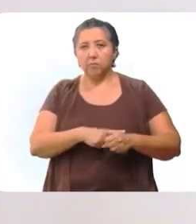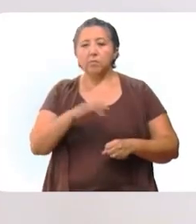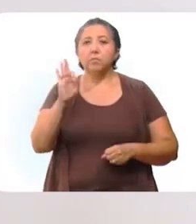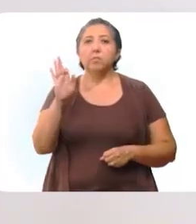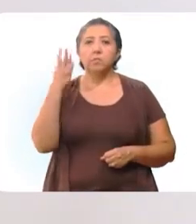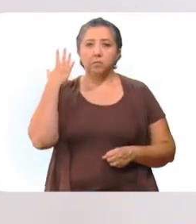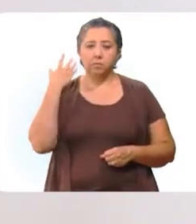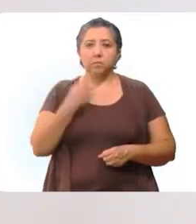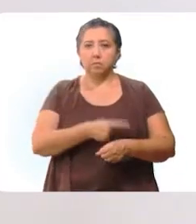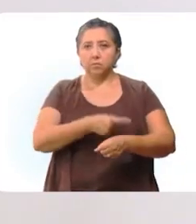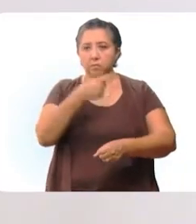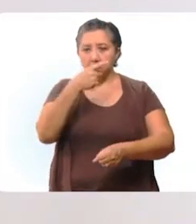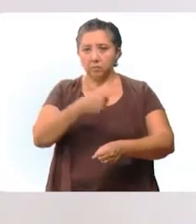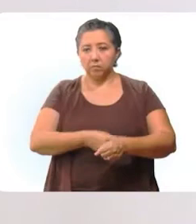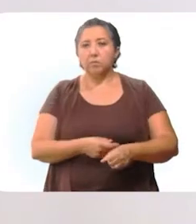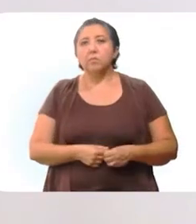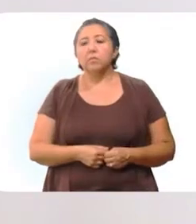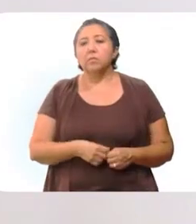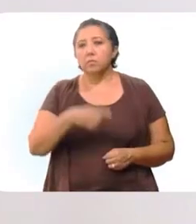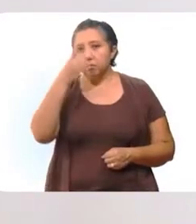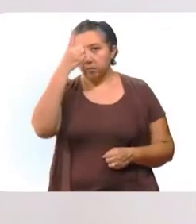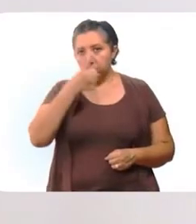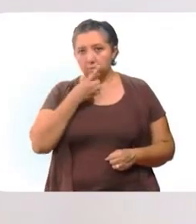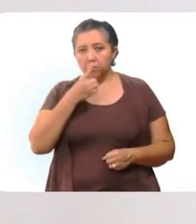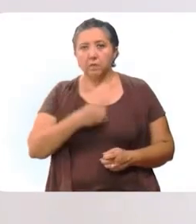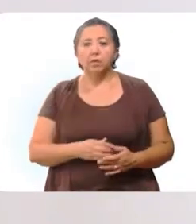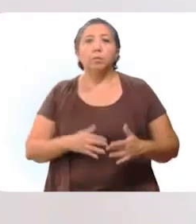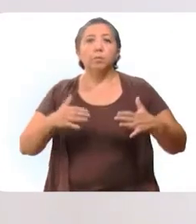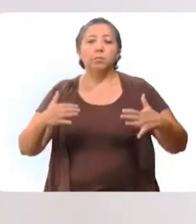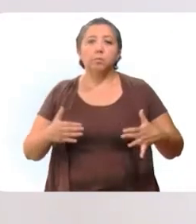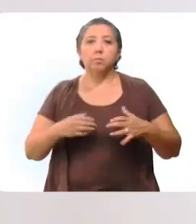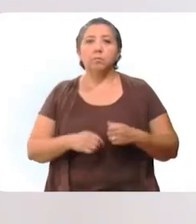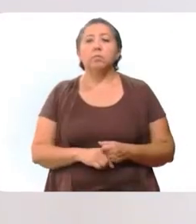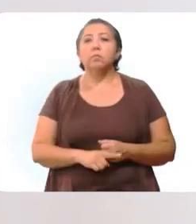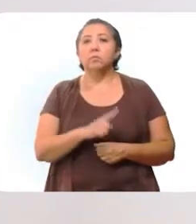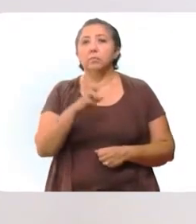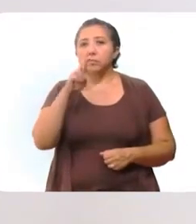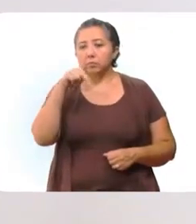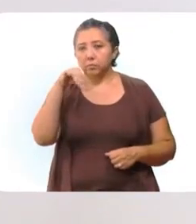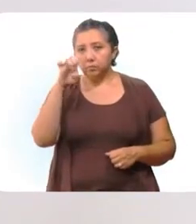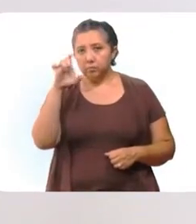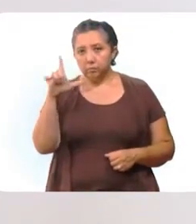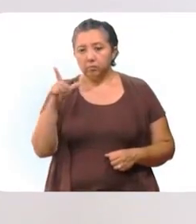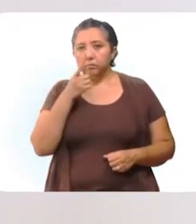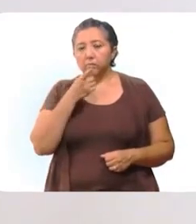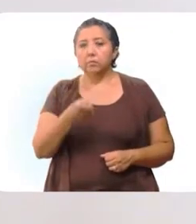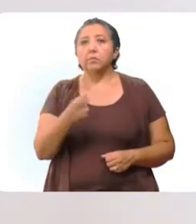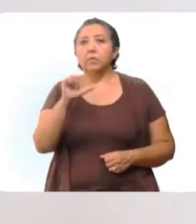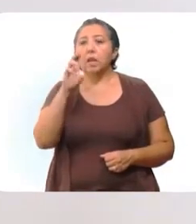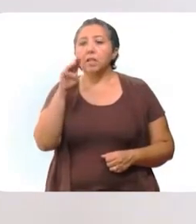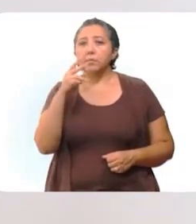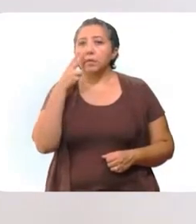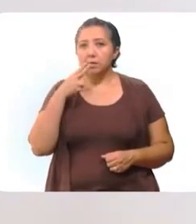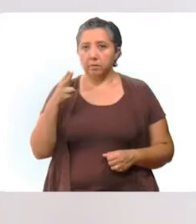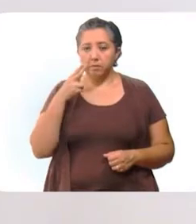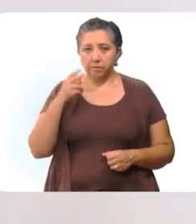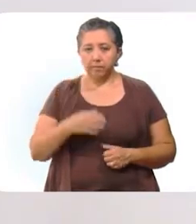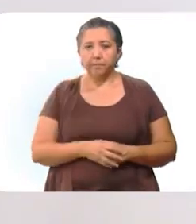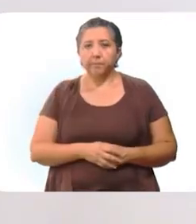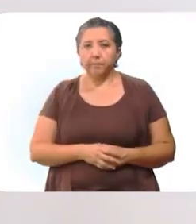principales enfermedades fueron hipertensión arterial sistémica, diabetes mellitus, obesidad, insuficiencia renal crónica, asma y